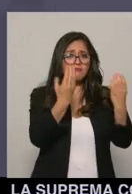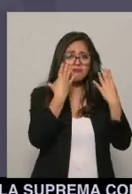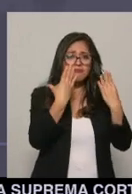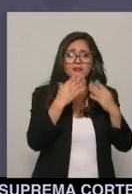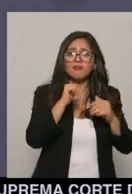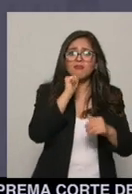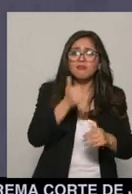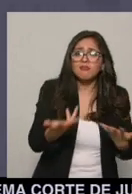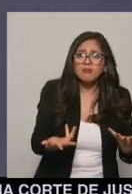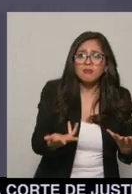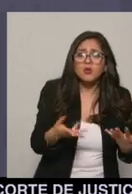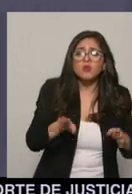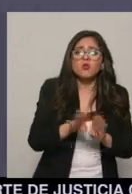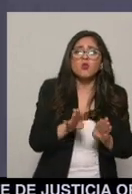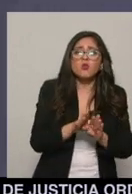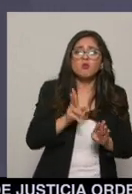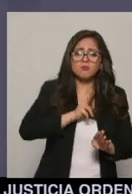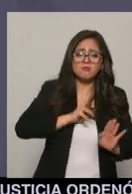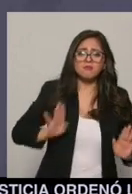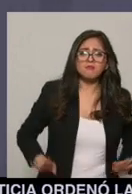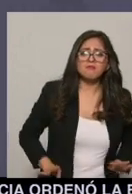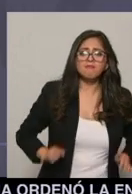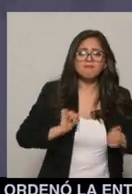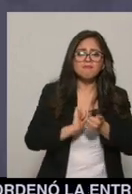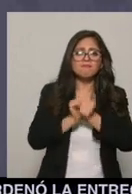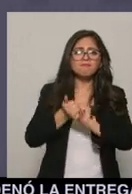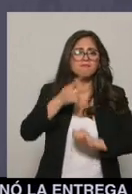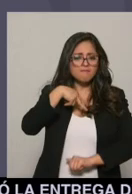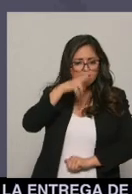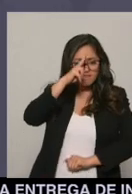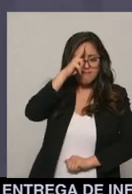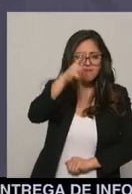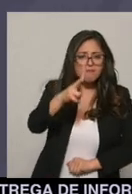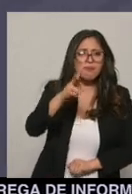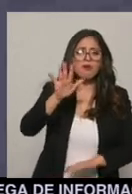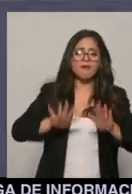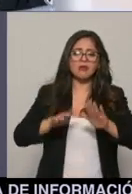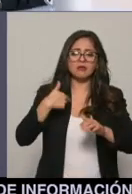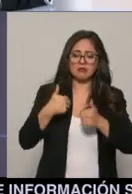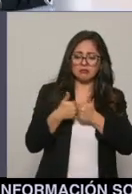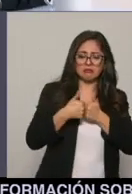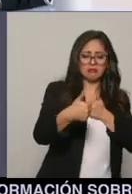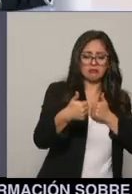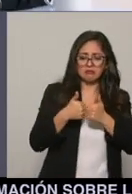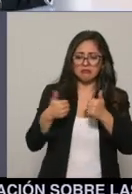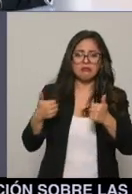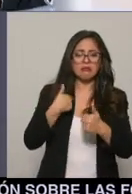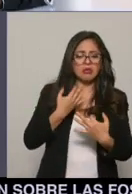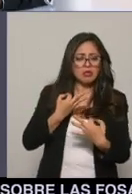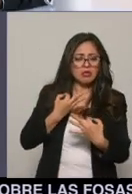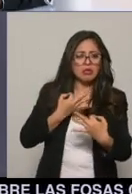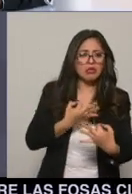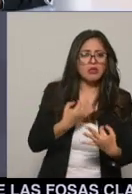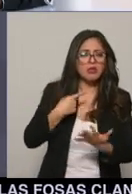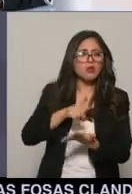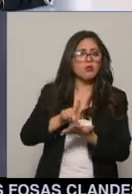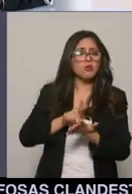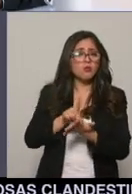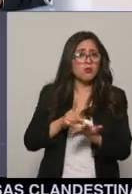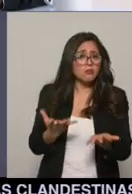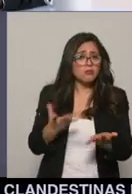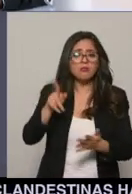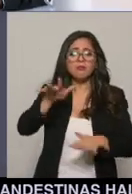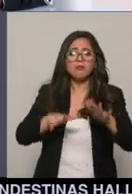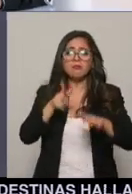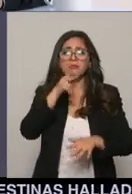¿cómo respondemos? De manera agresiva, aislándonos con las drogas, etcétera. Son respuestas que a veces los papás no nos